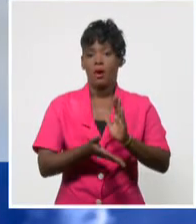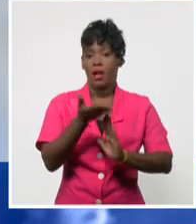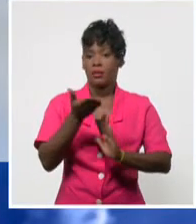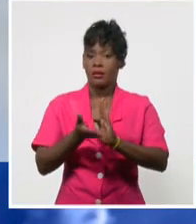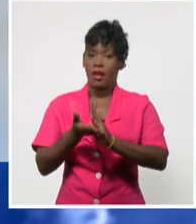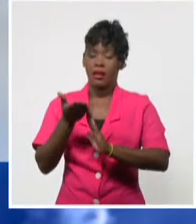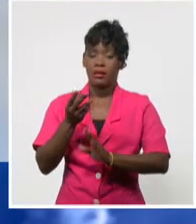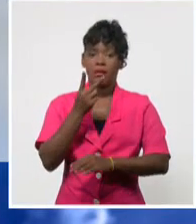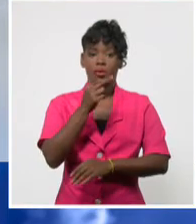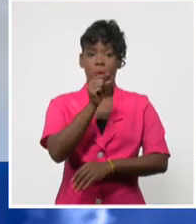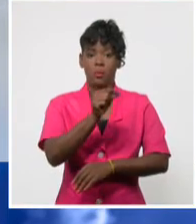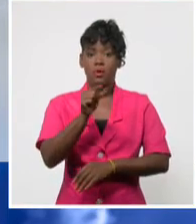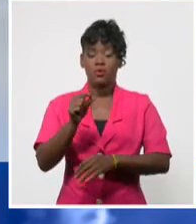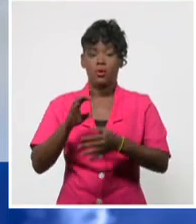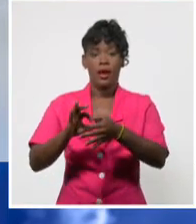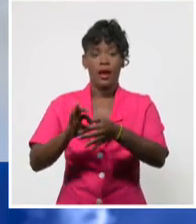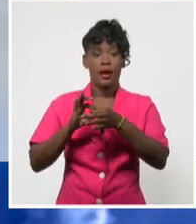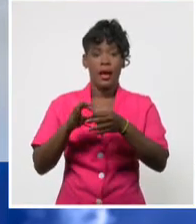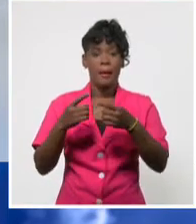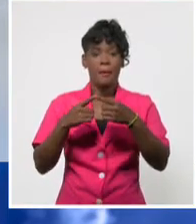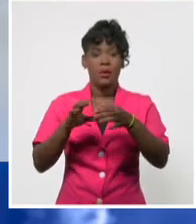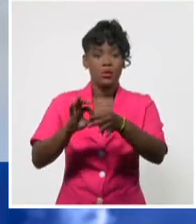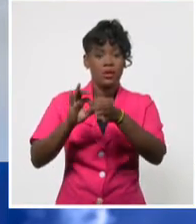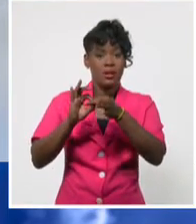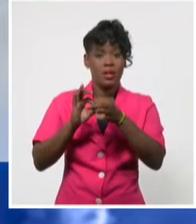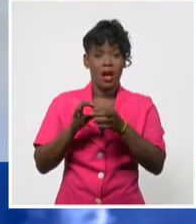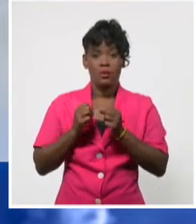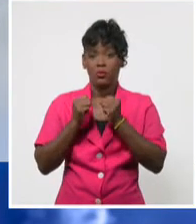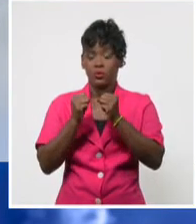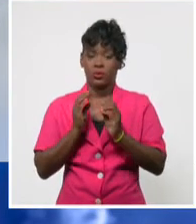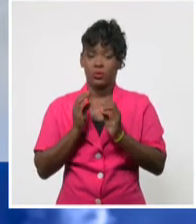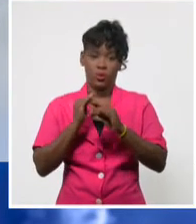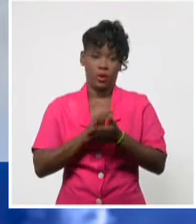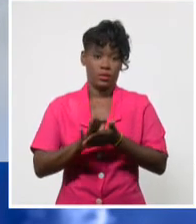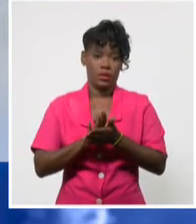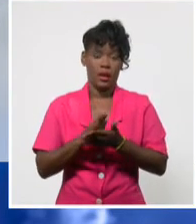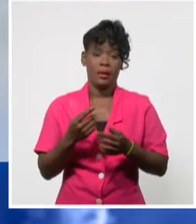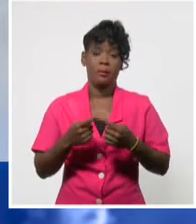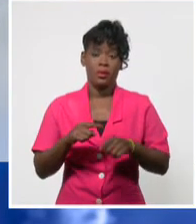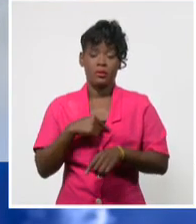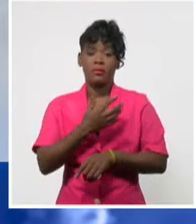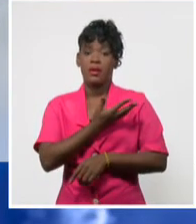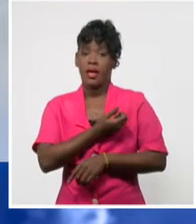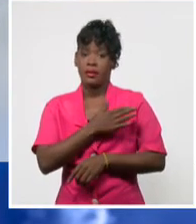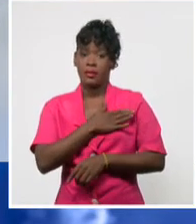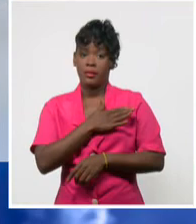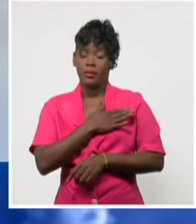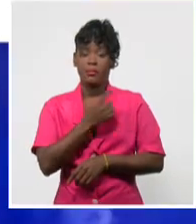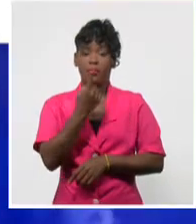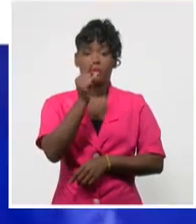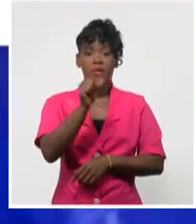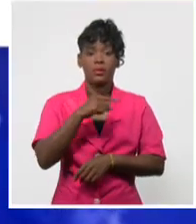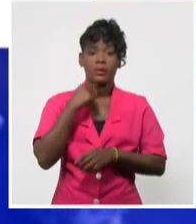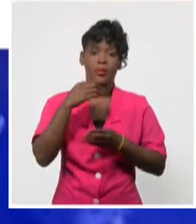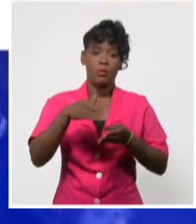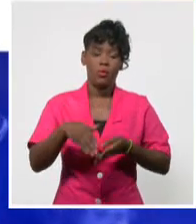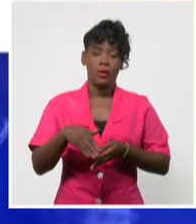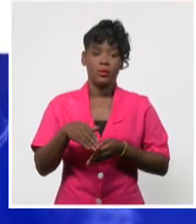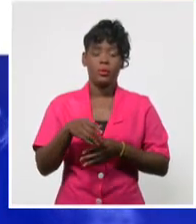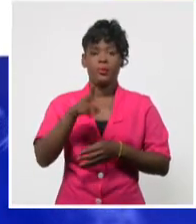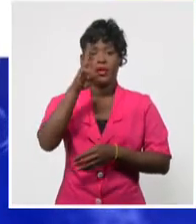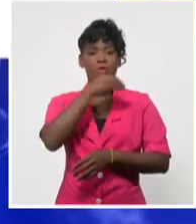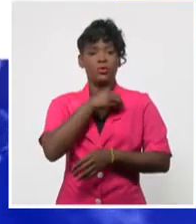encuentran graves y ninguno permanece como crítico. Lamentablemente, se reporta un fallecido. Al analizar la curva de la enfermedad, el doctor